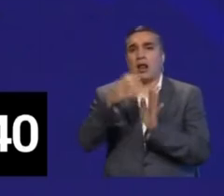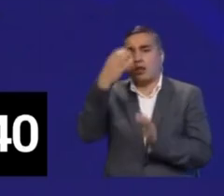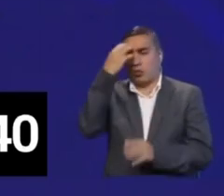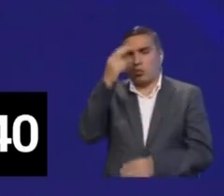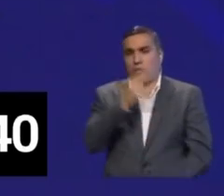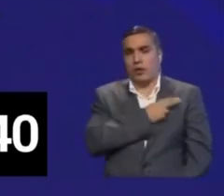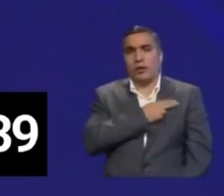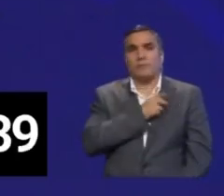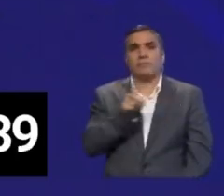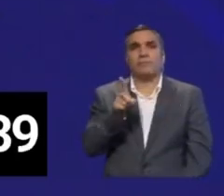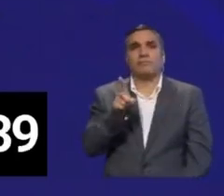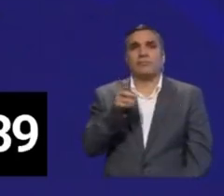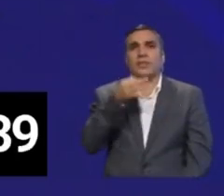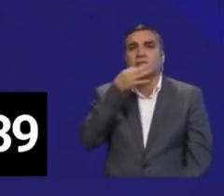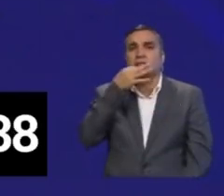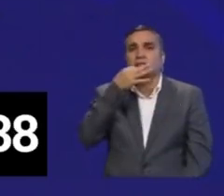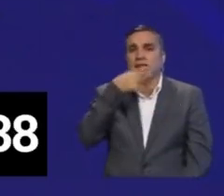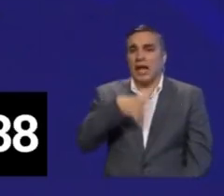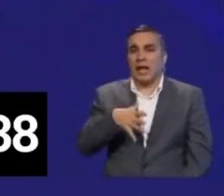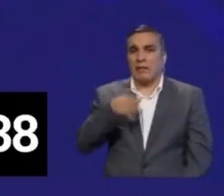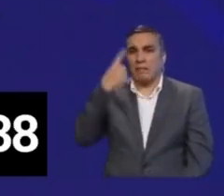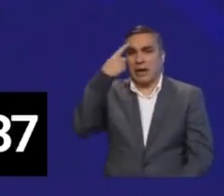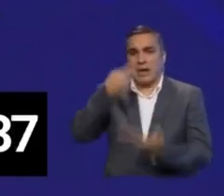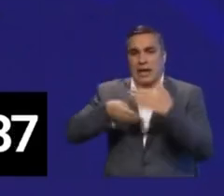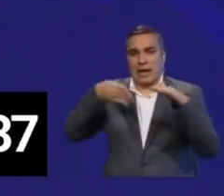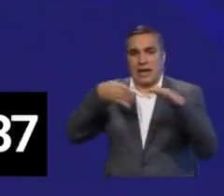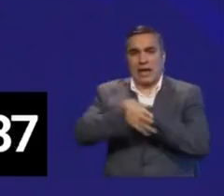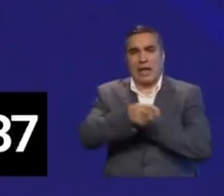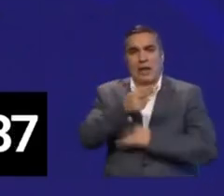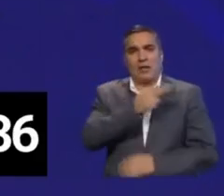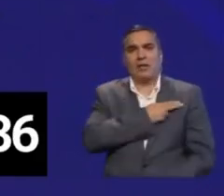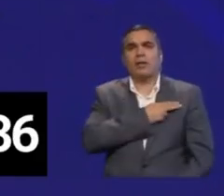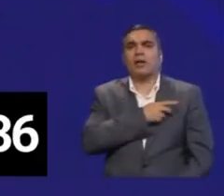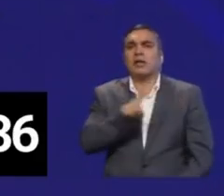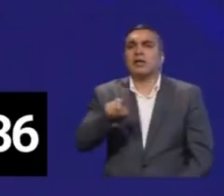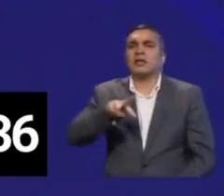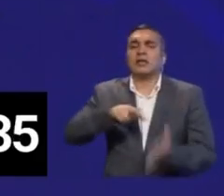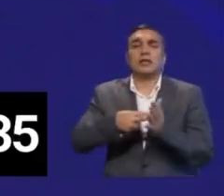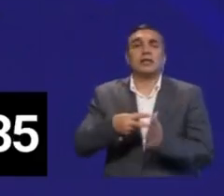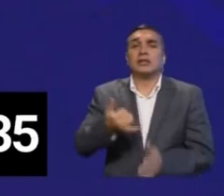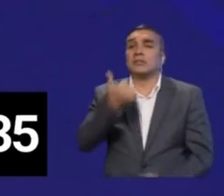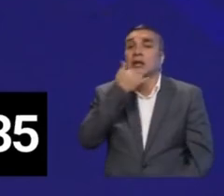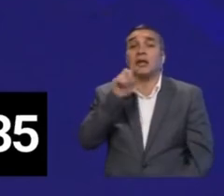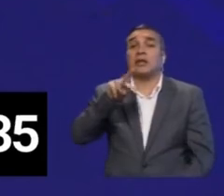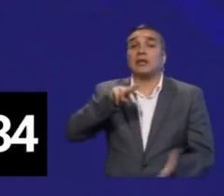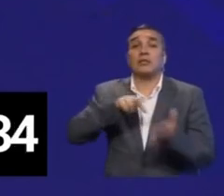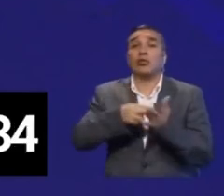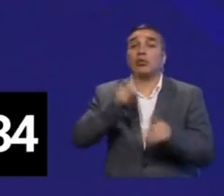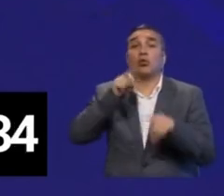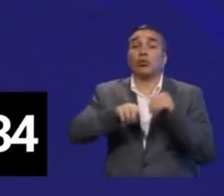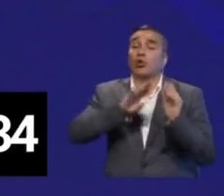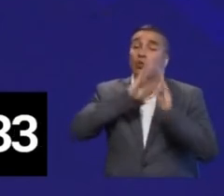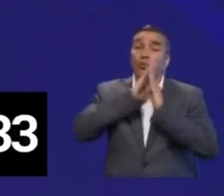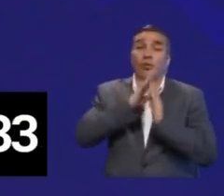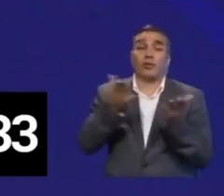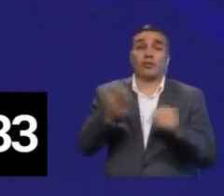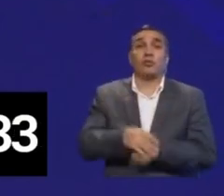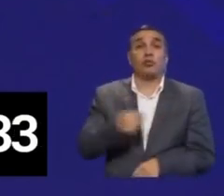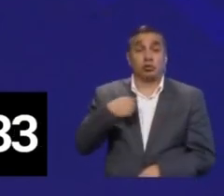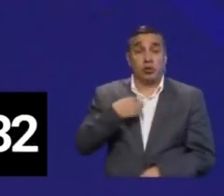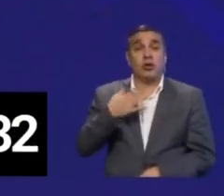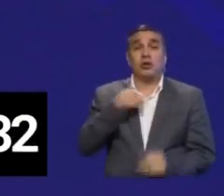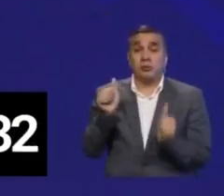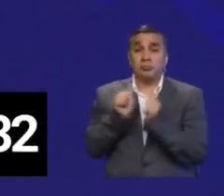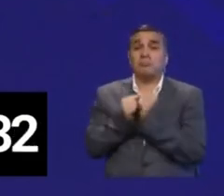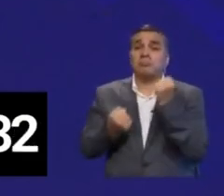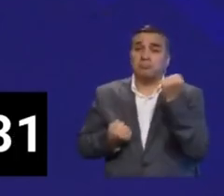superior ese examen de admisión, que es una verdadera pesadilla para la juventud ecuatoriana. Yo he estado con ellos